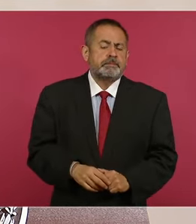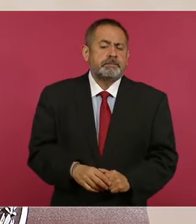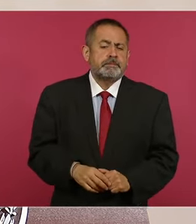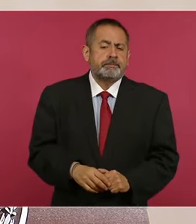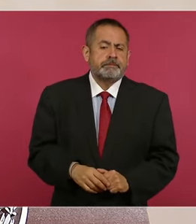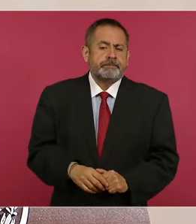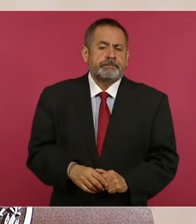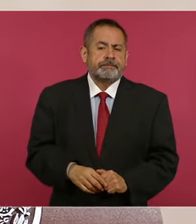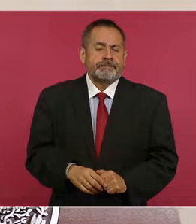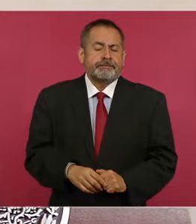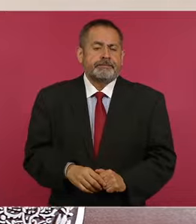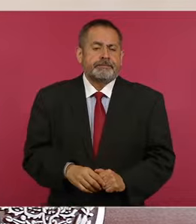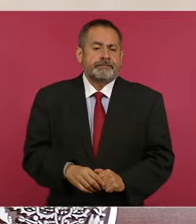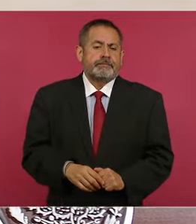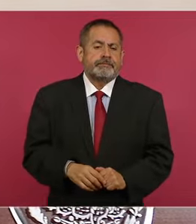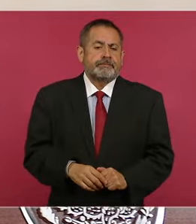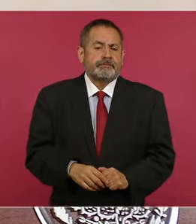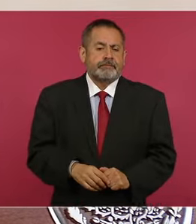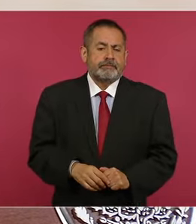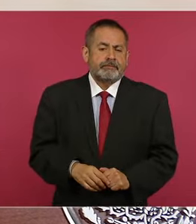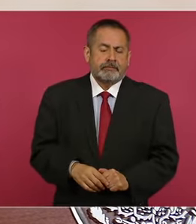ya